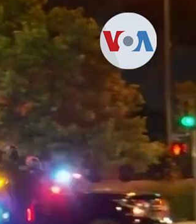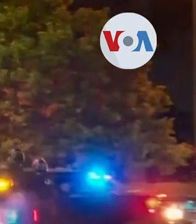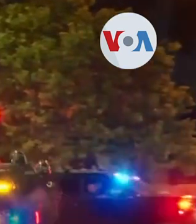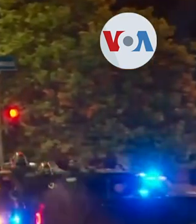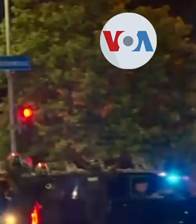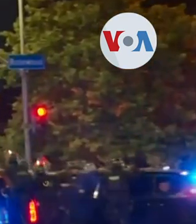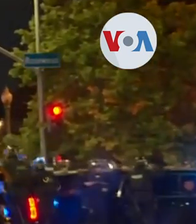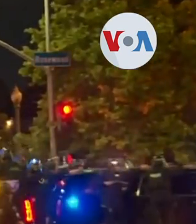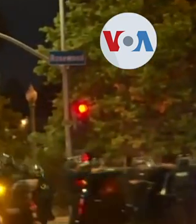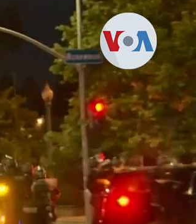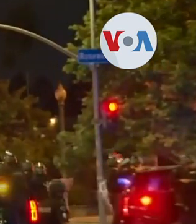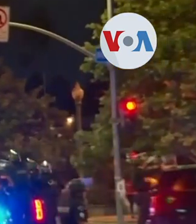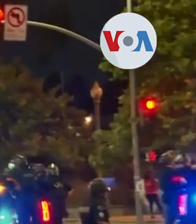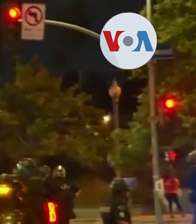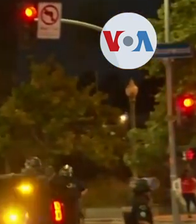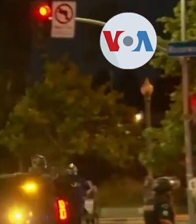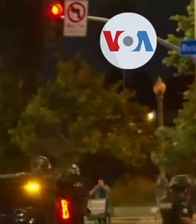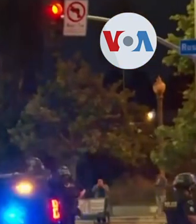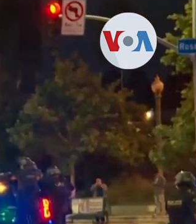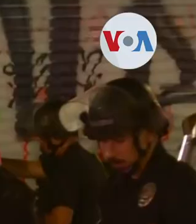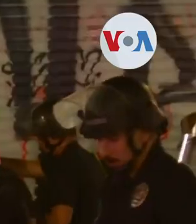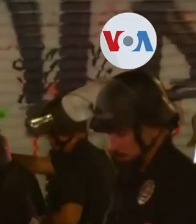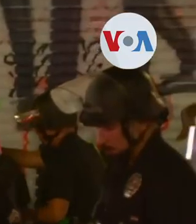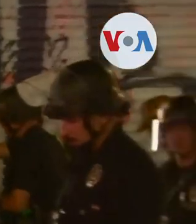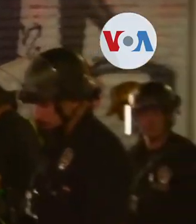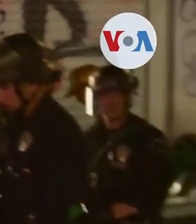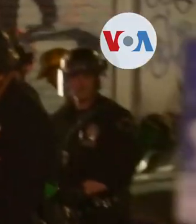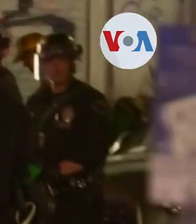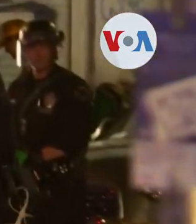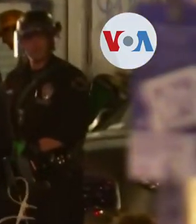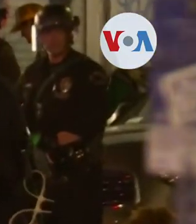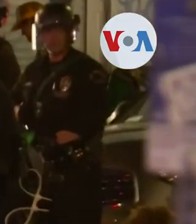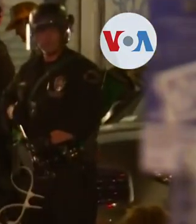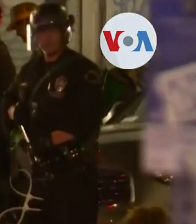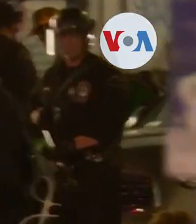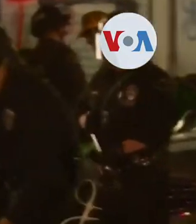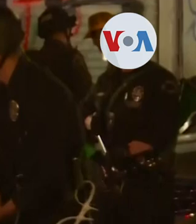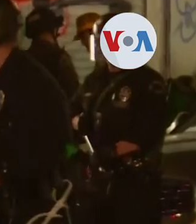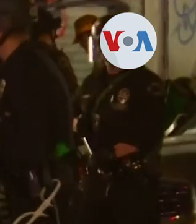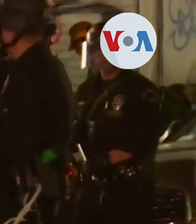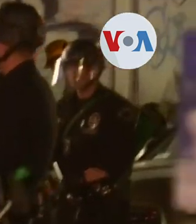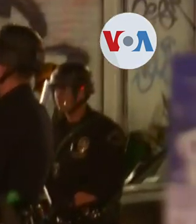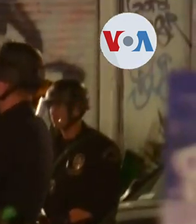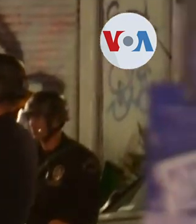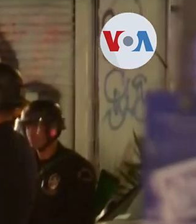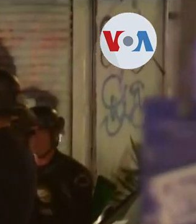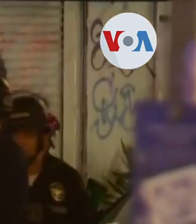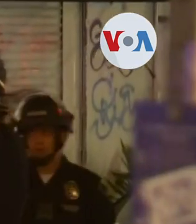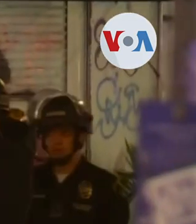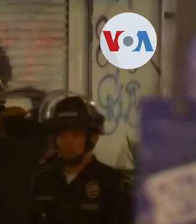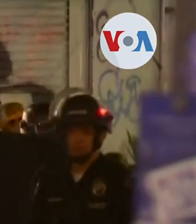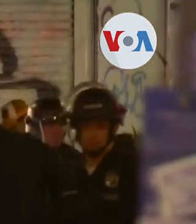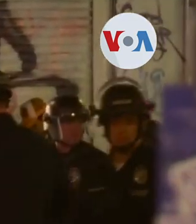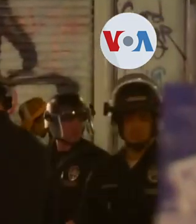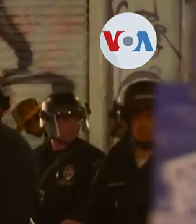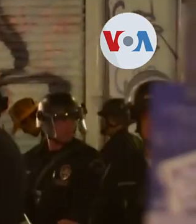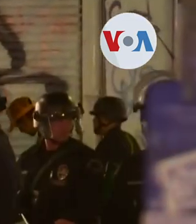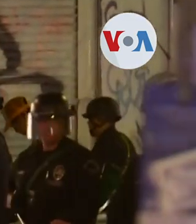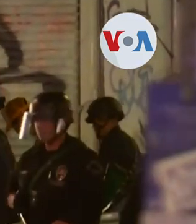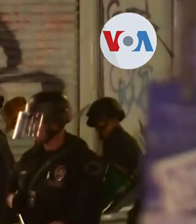afirmó que se aumentará la capacitación para que agentes intervengan y reporten cuando vean un uso inapropiado de la